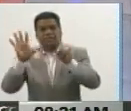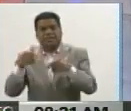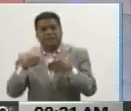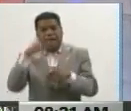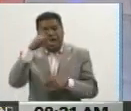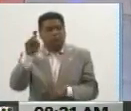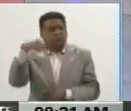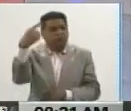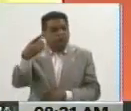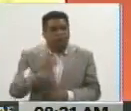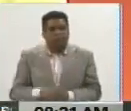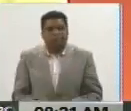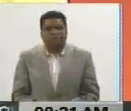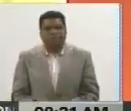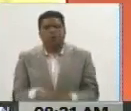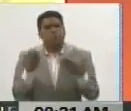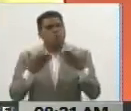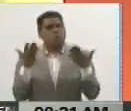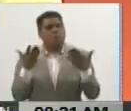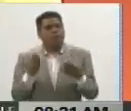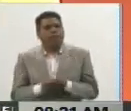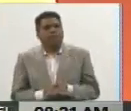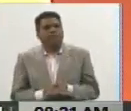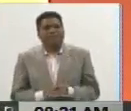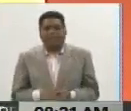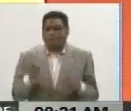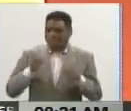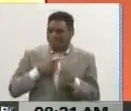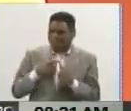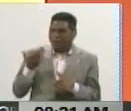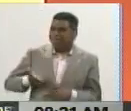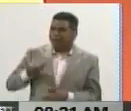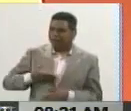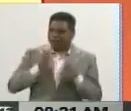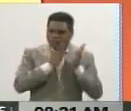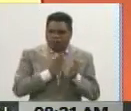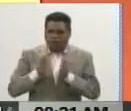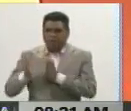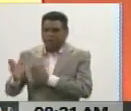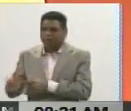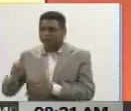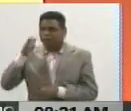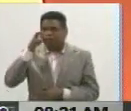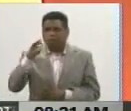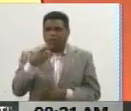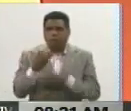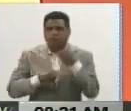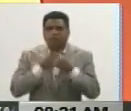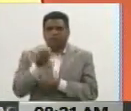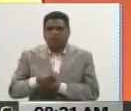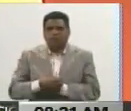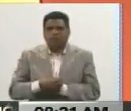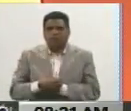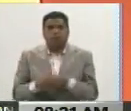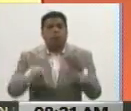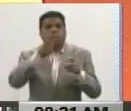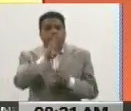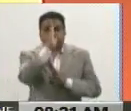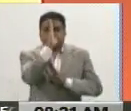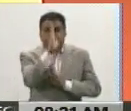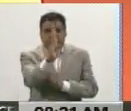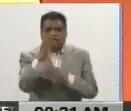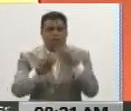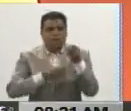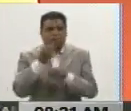¿Cuáles son? Bueno, sí, lo más importante, organización popular, ¿no? Yo creo que cumpliendo esos tres orientaciones que nos ha